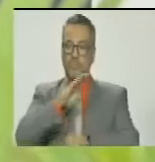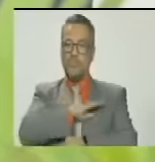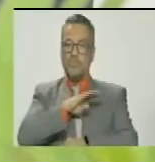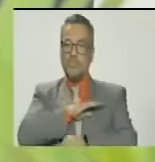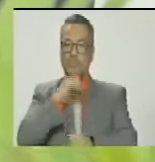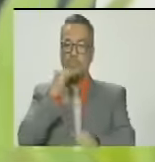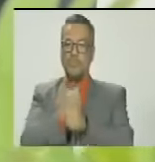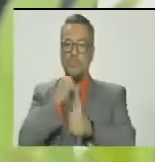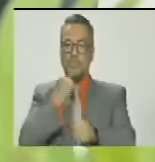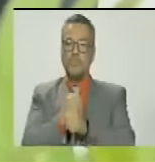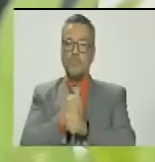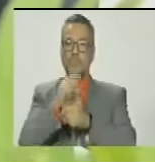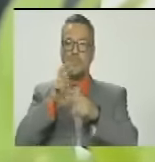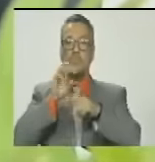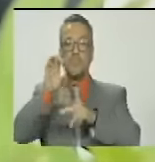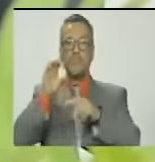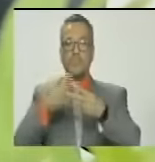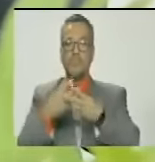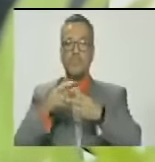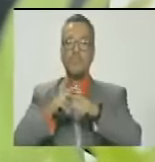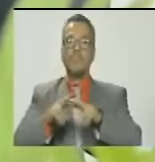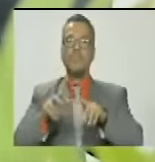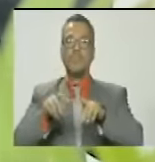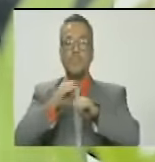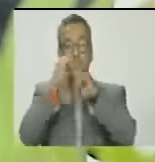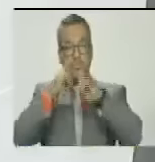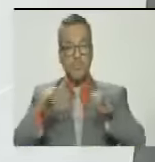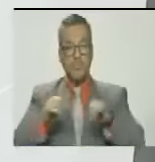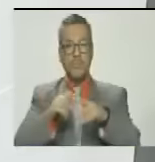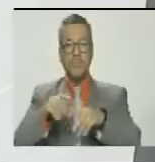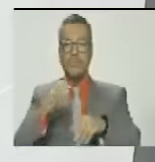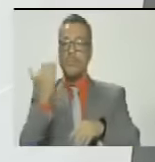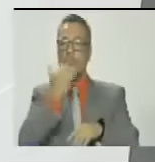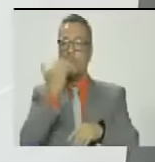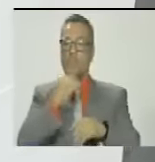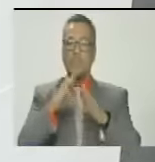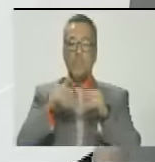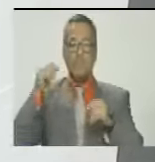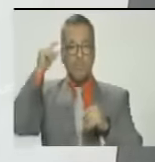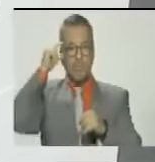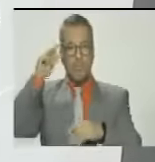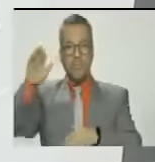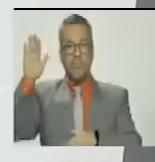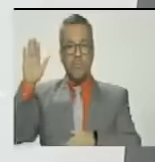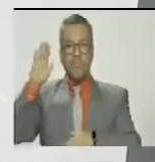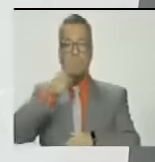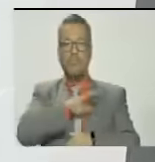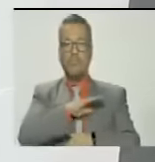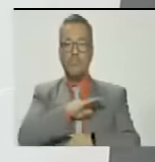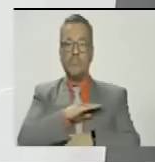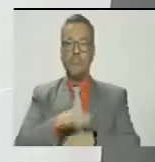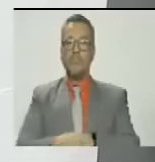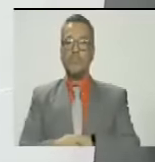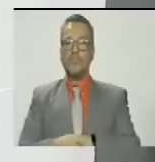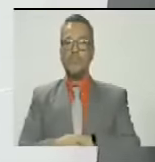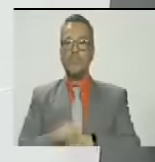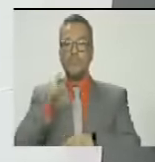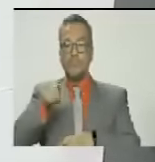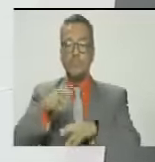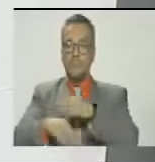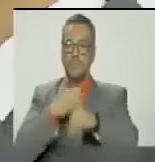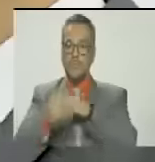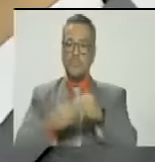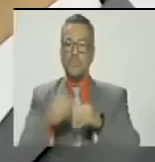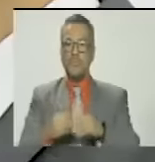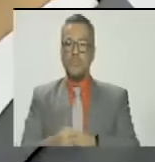que trabajaremos por una patria feliz, próspera y que sonría todos los días. Lo juro. Si así